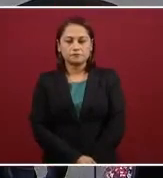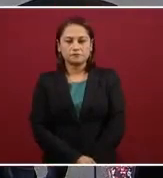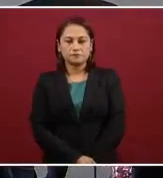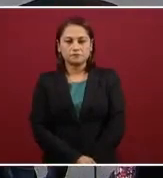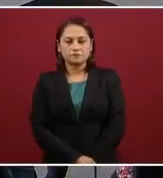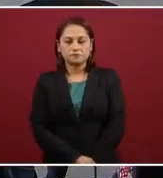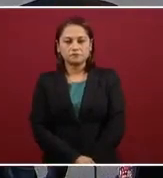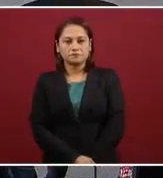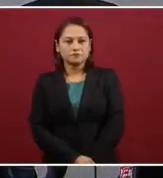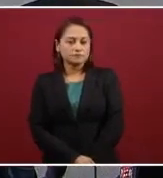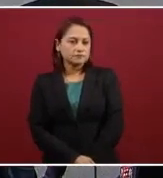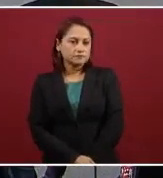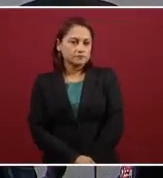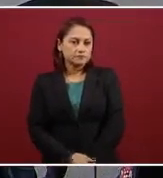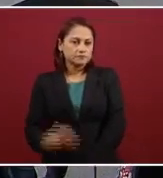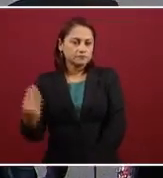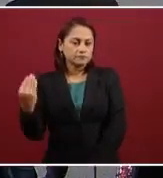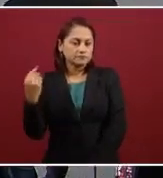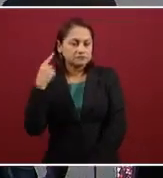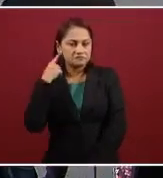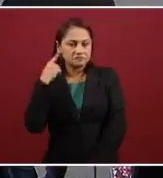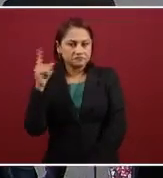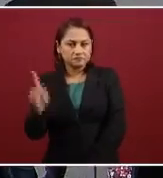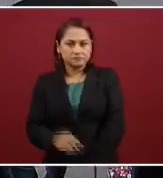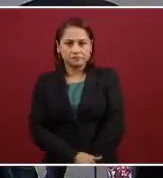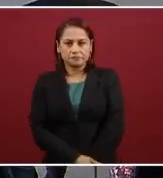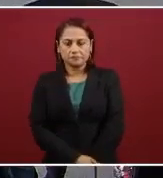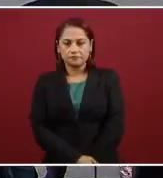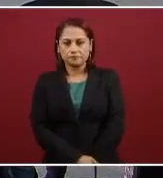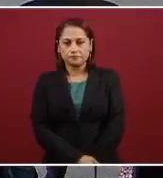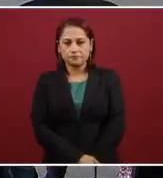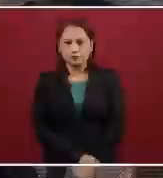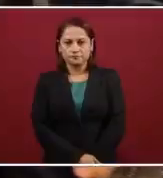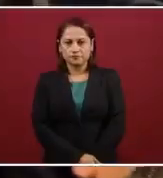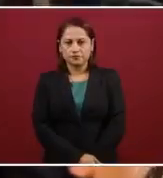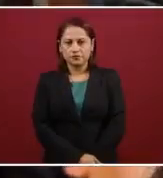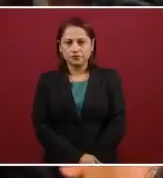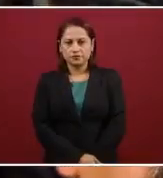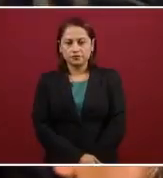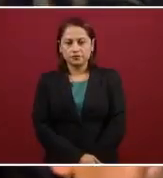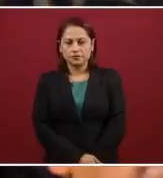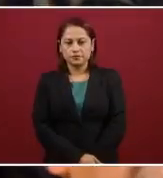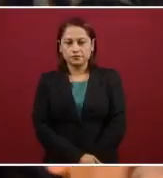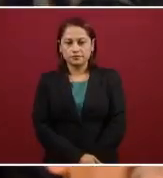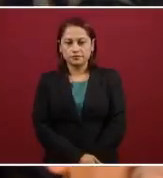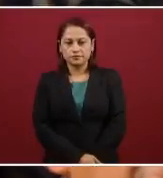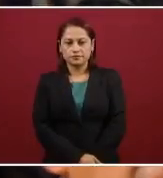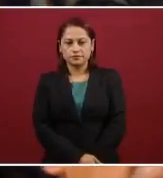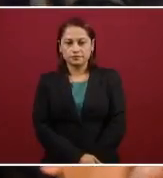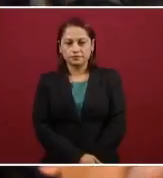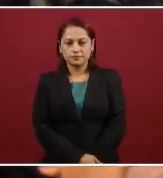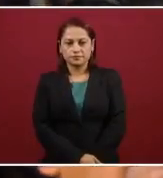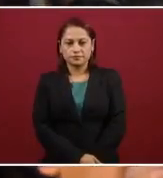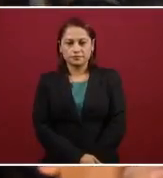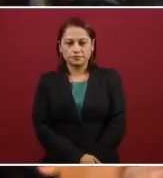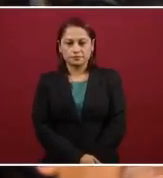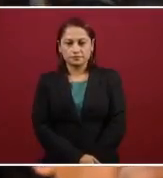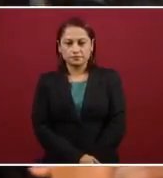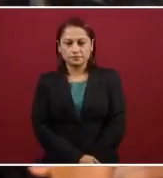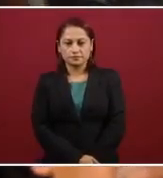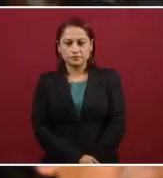Estratégica que va a seguir la Secretaría tanto para el acero estructural y también para